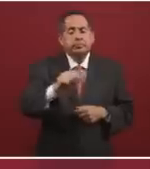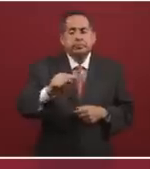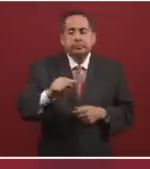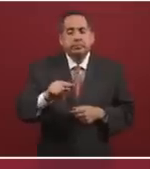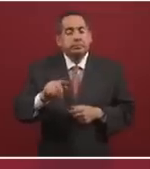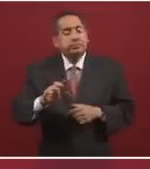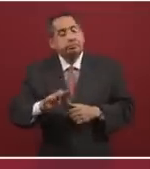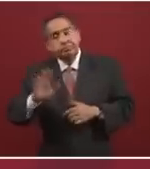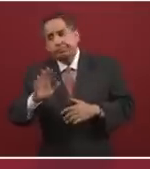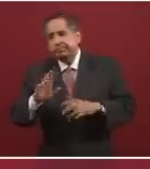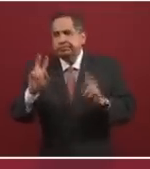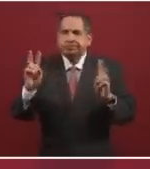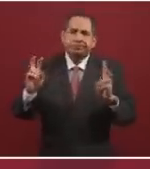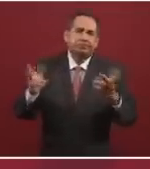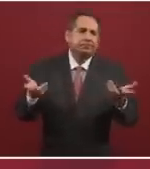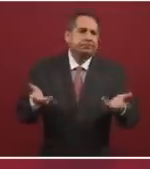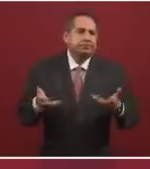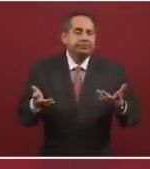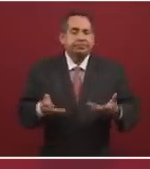supuestamente